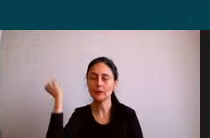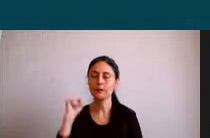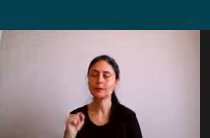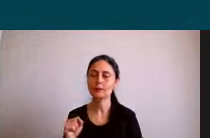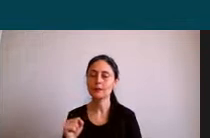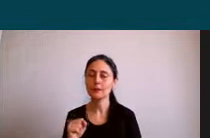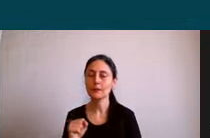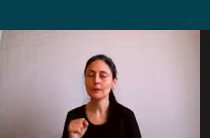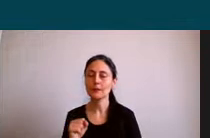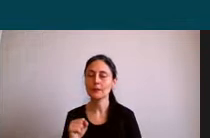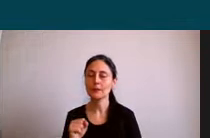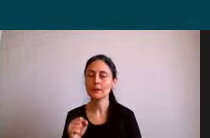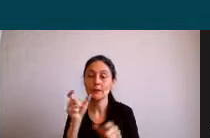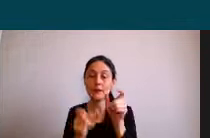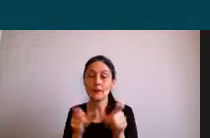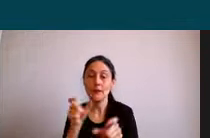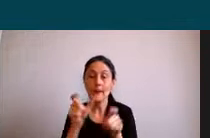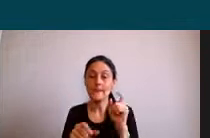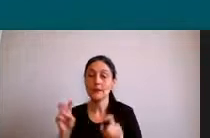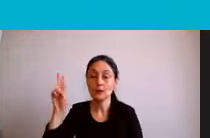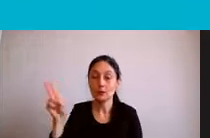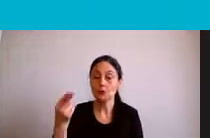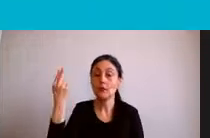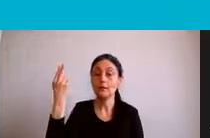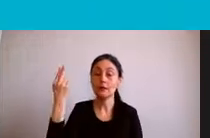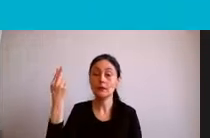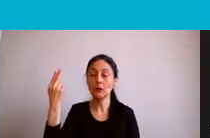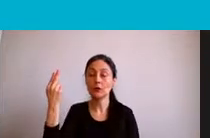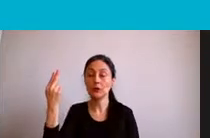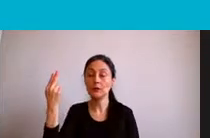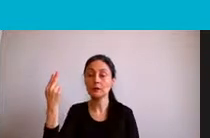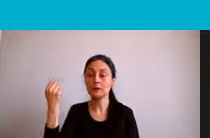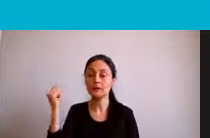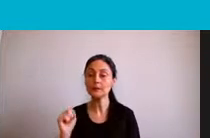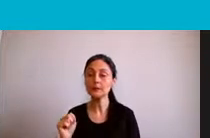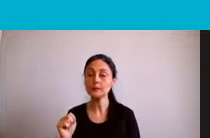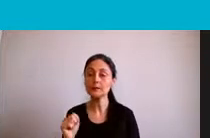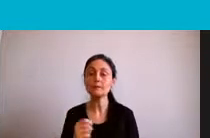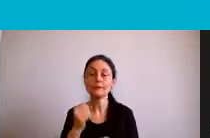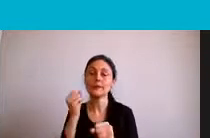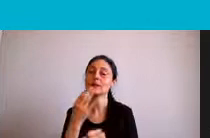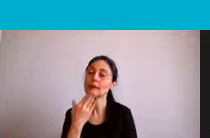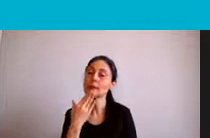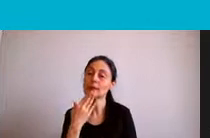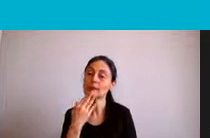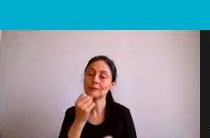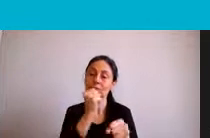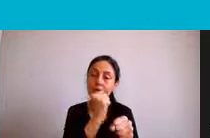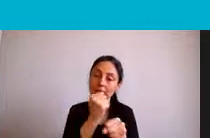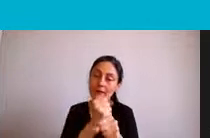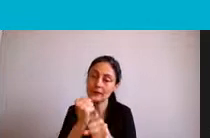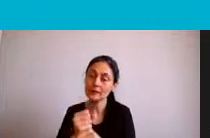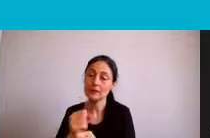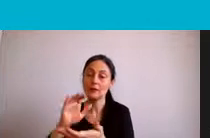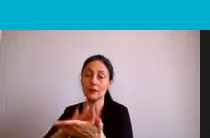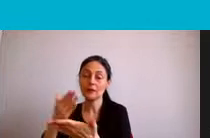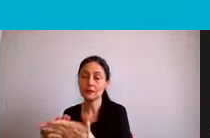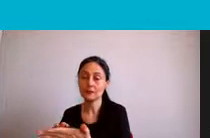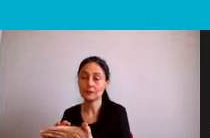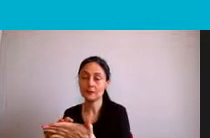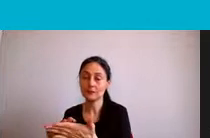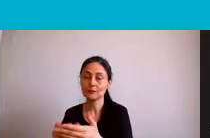sobrevivientes de personas de la población general, sino que también, por ejemplo, en los trabajadores de la salud. ¿Ya? Al estar expuestos de manera